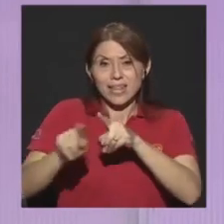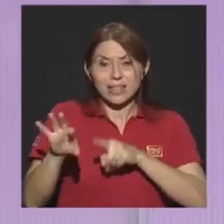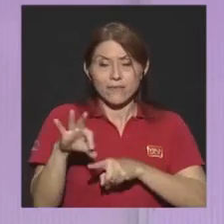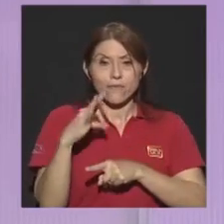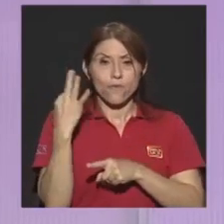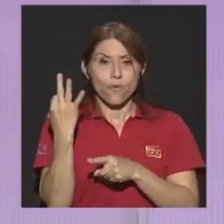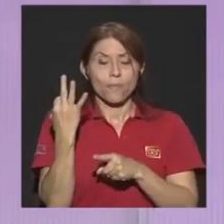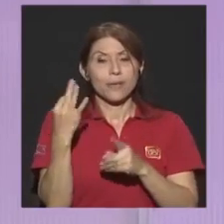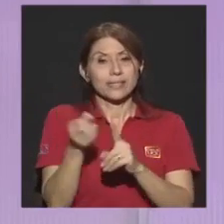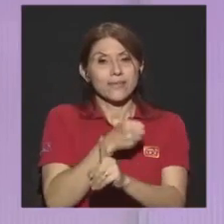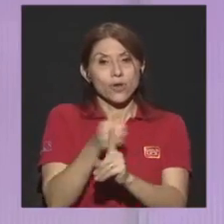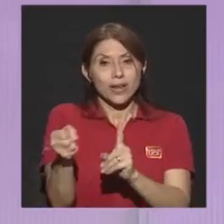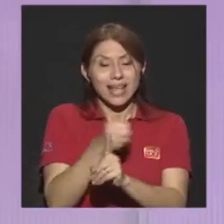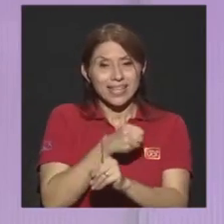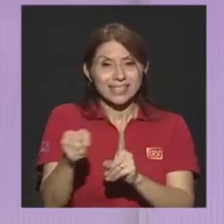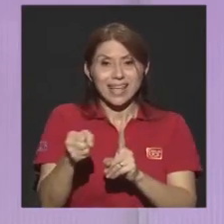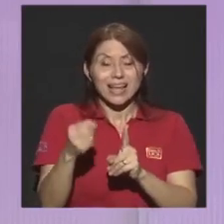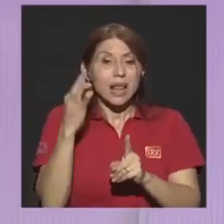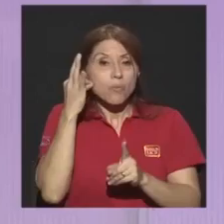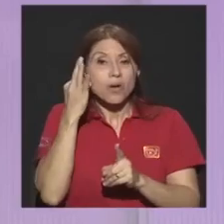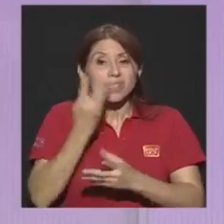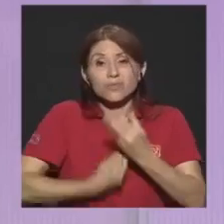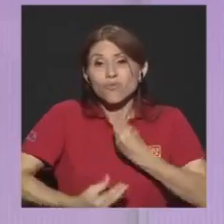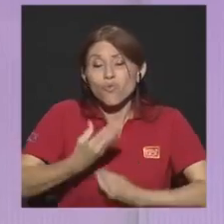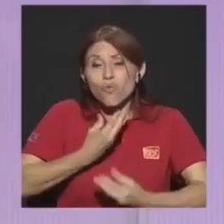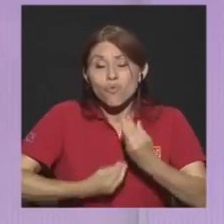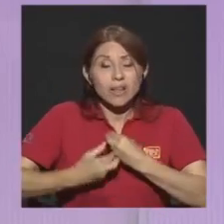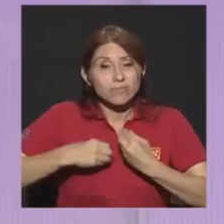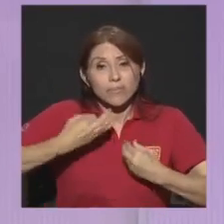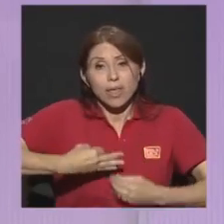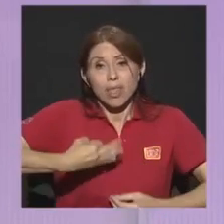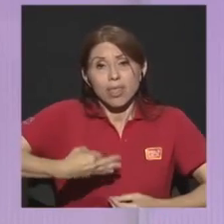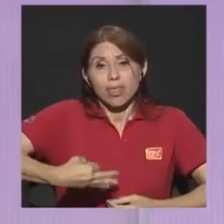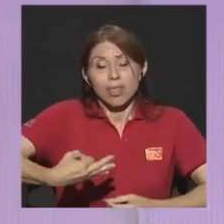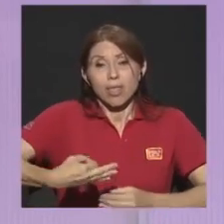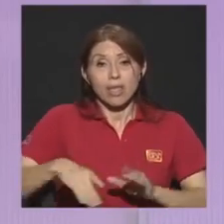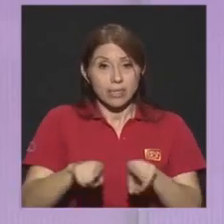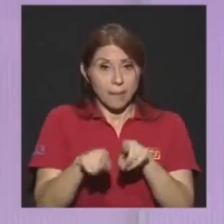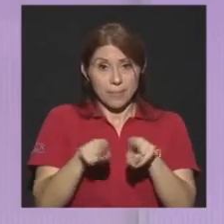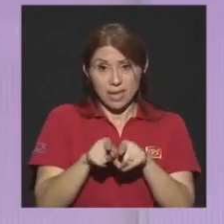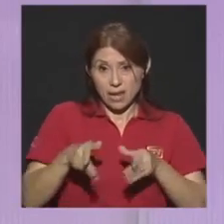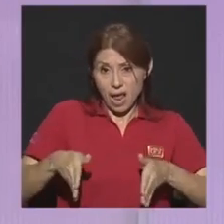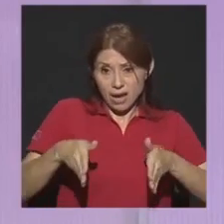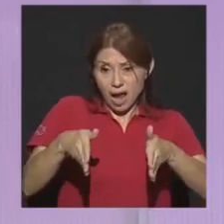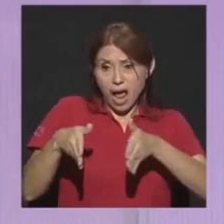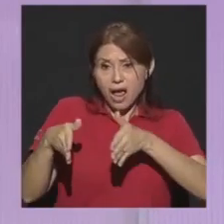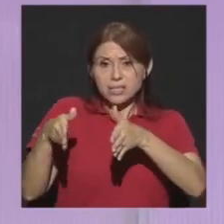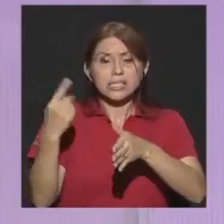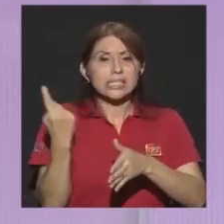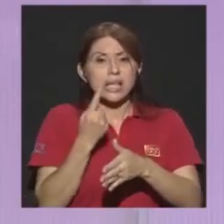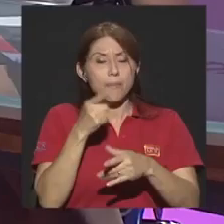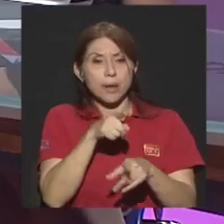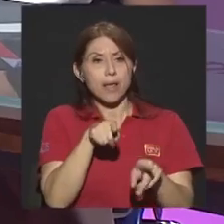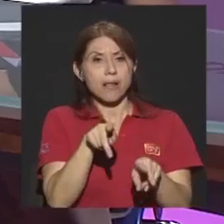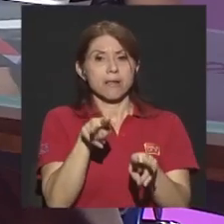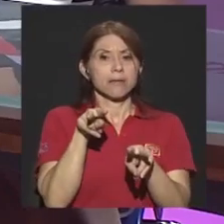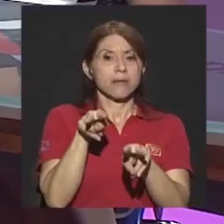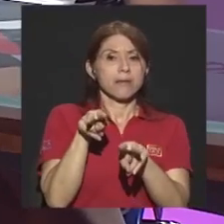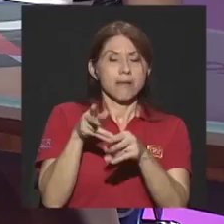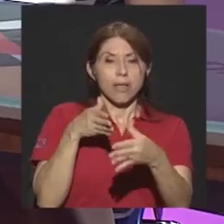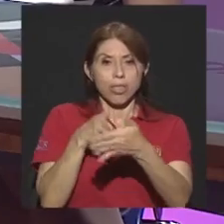mujeres en la cotidianidad. El acoso callejero es sumamente común. Y pues la red de alguna u otra